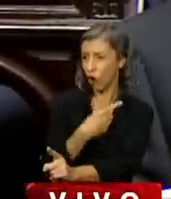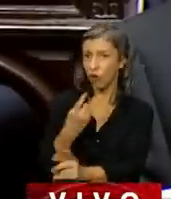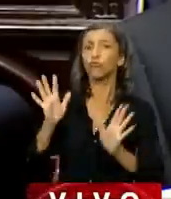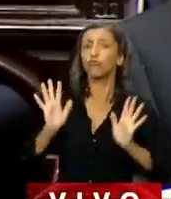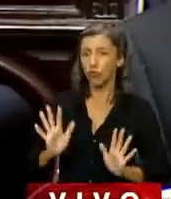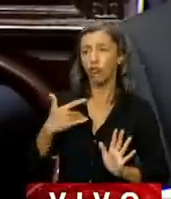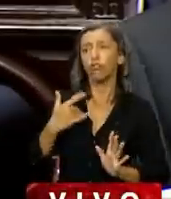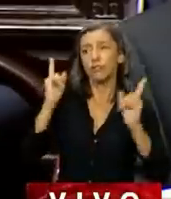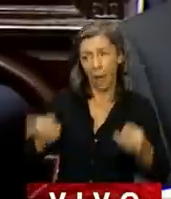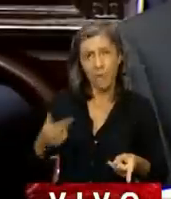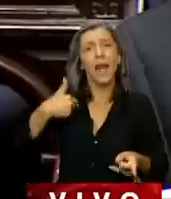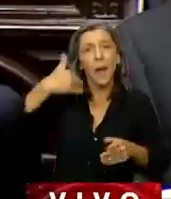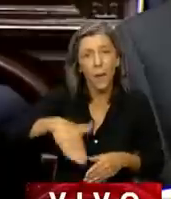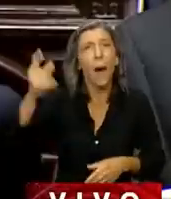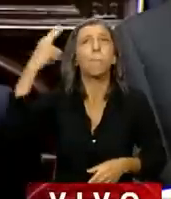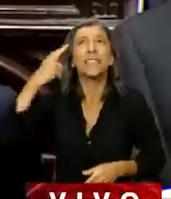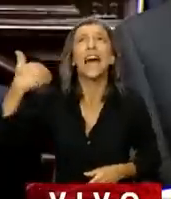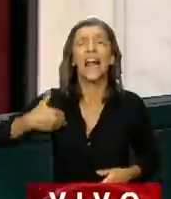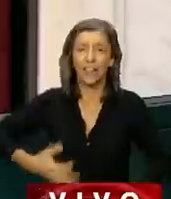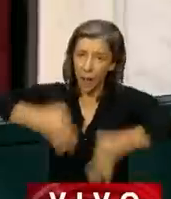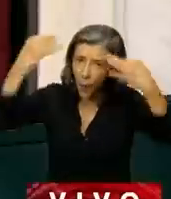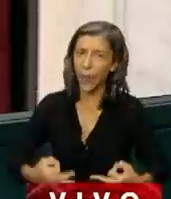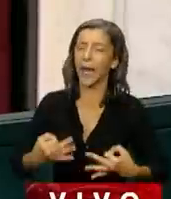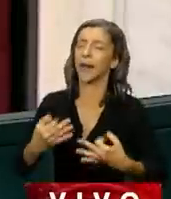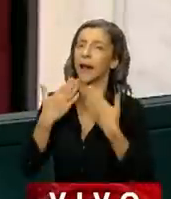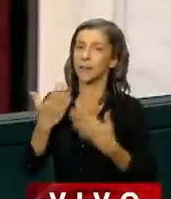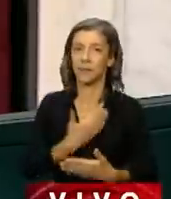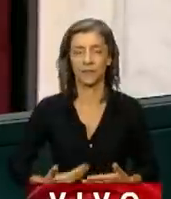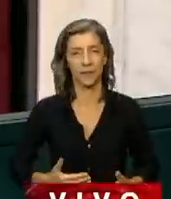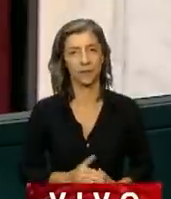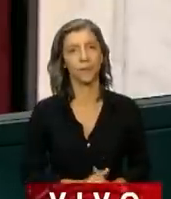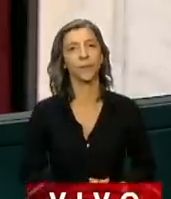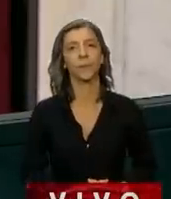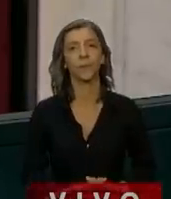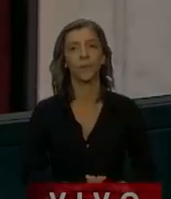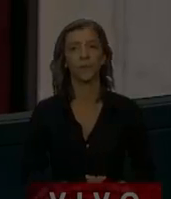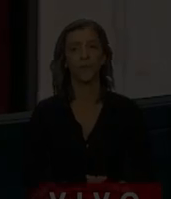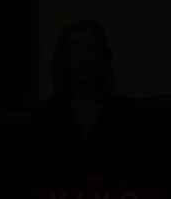pensar un país en serio. Nada más, presidente. Gracias, diputado Negri.